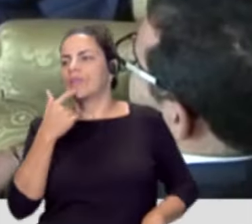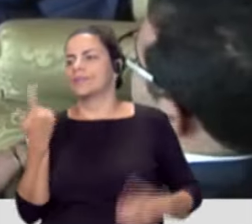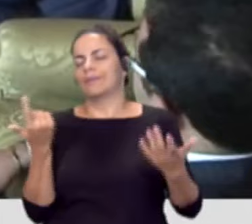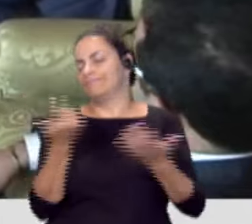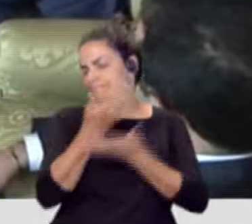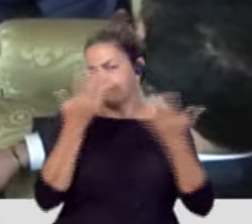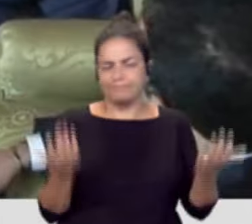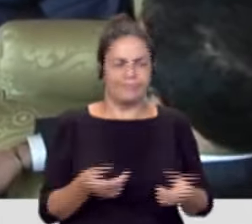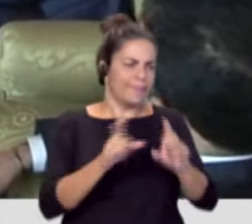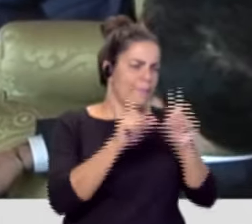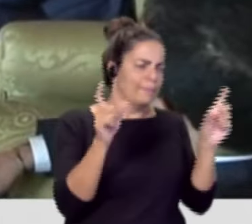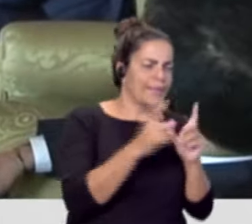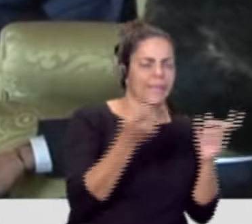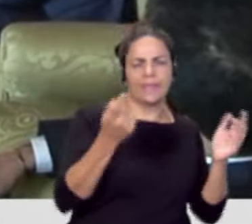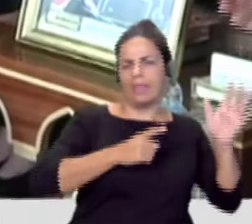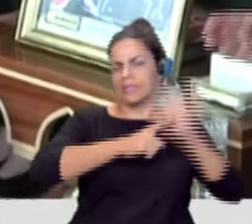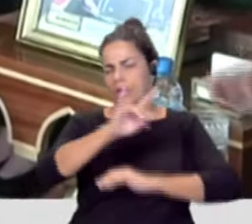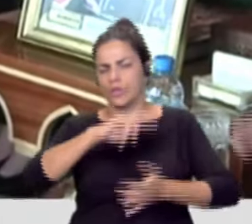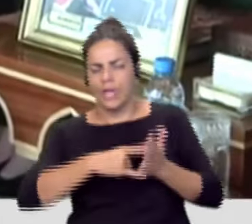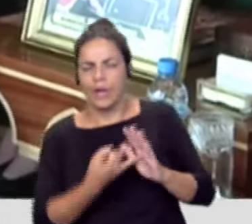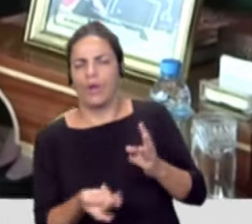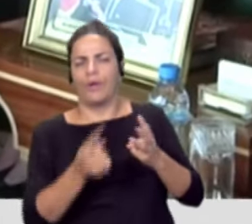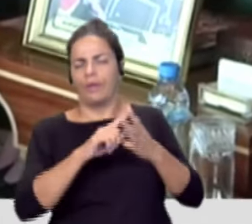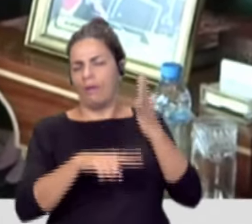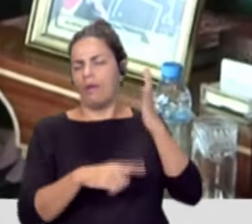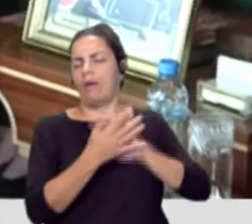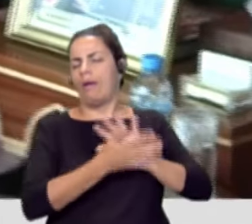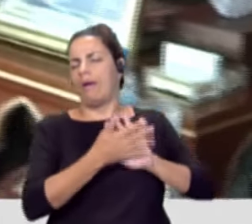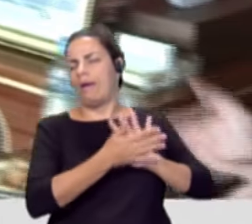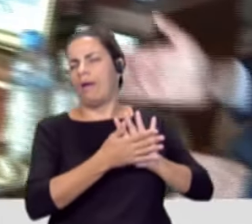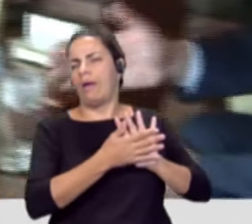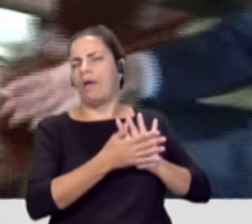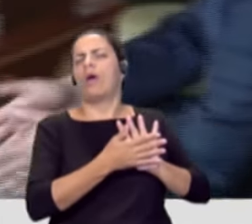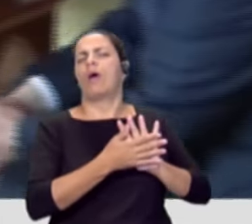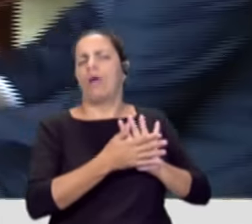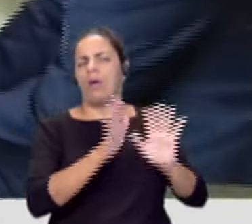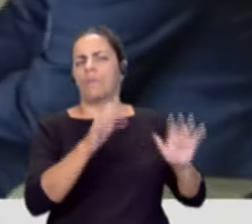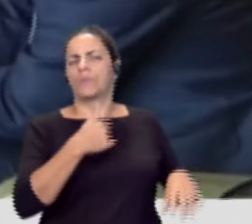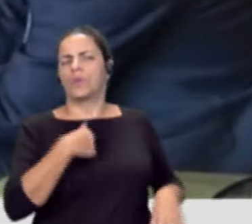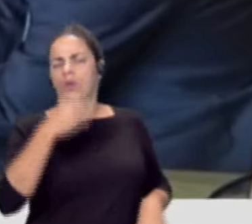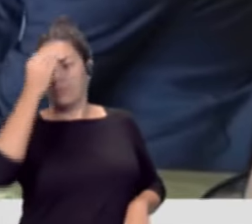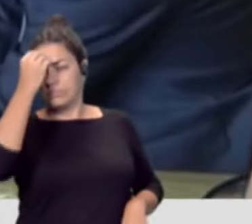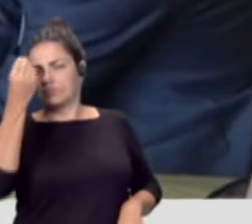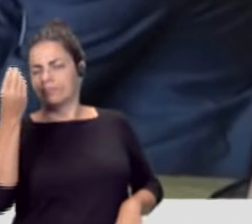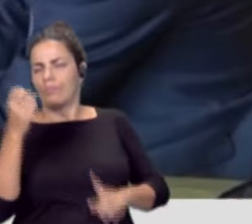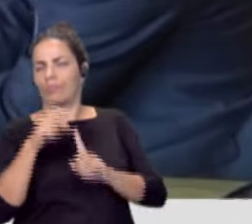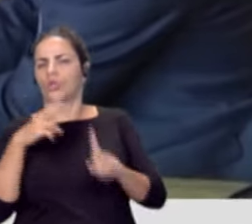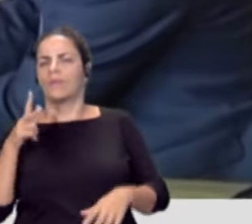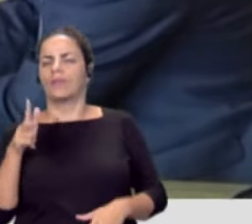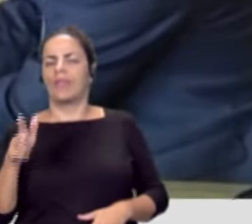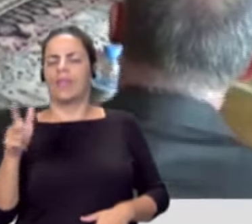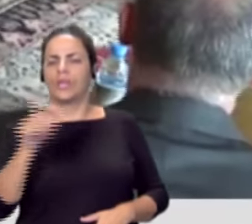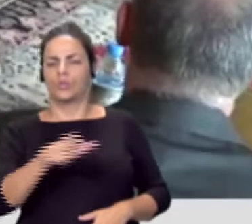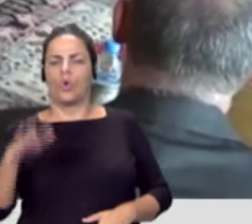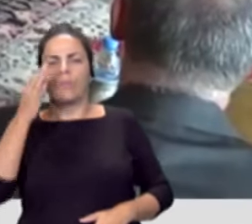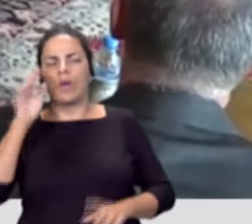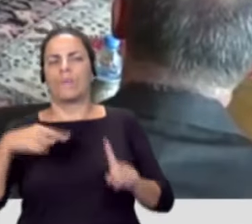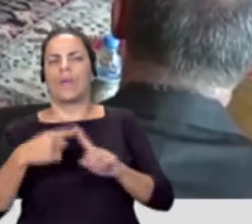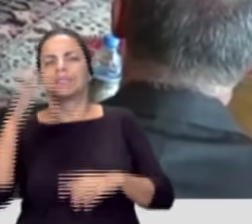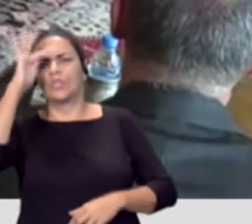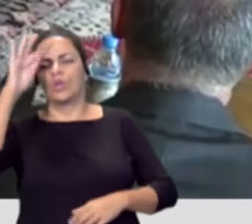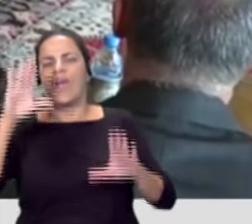y empresas y desarrollos tecnológicos, y también hablan, digo, bueno, yo estoy hablando desde el punto de vista de los derechos humanos y estudio de la teoría feminista, digo, bueno,